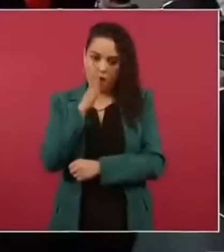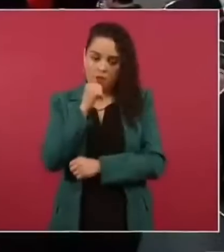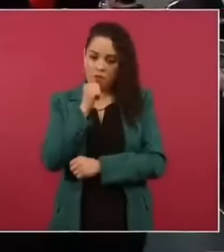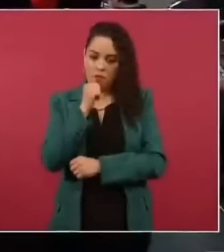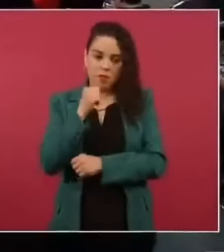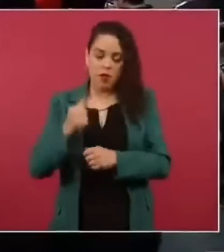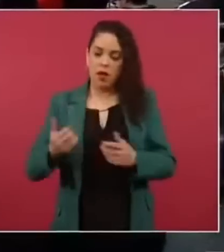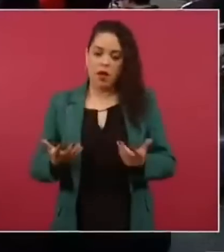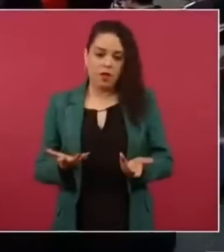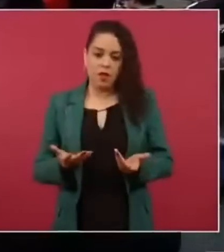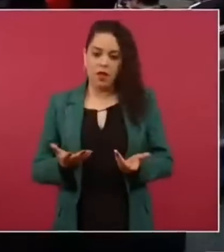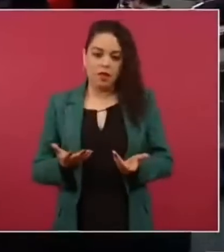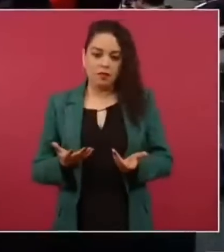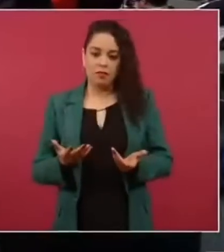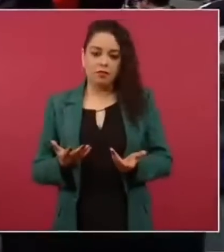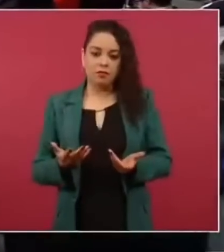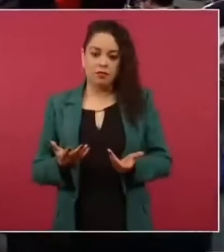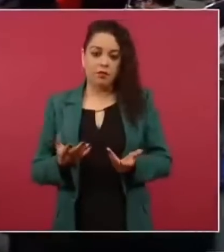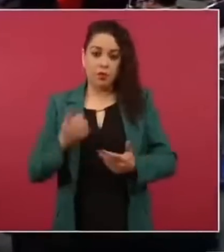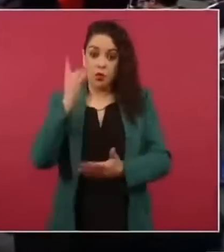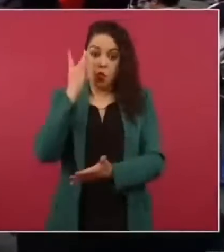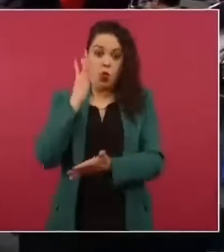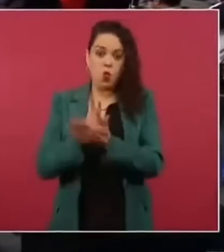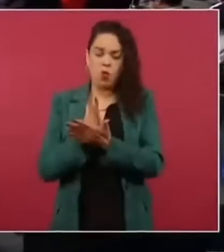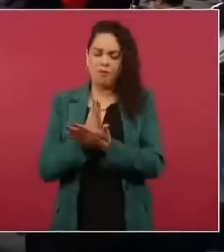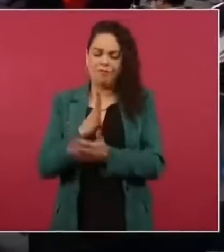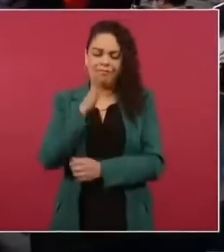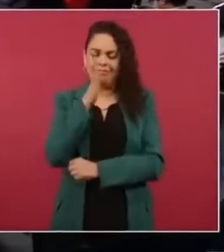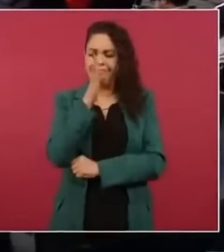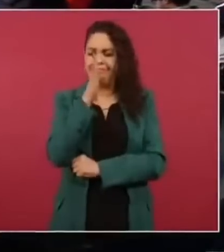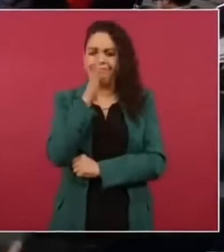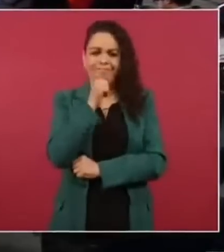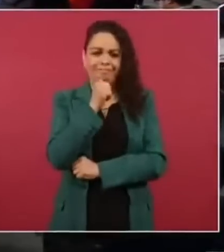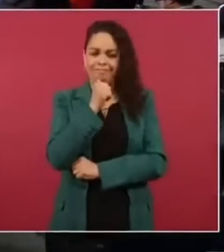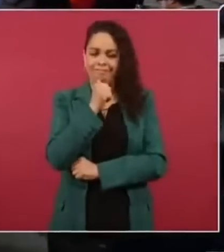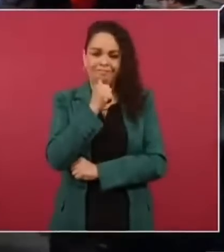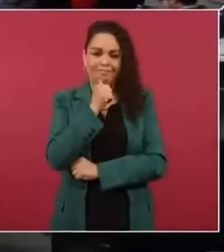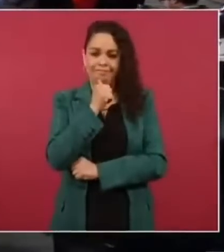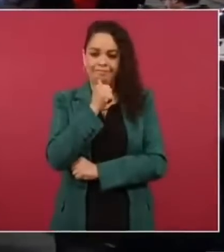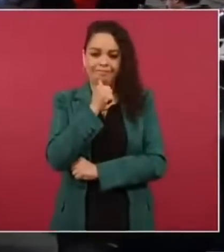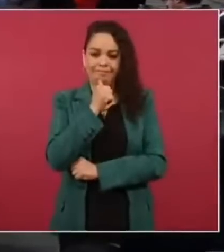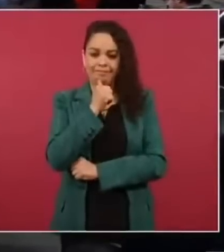prevalezca, exista un pensamiento. No puede haber pensamiento único.